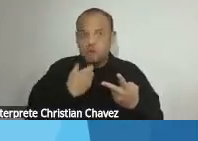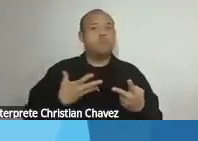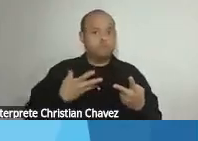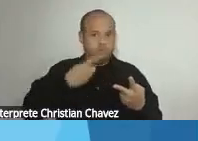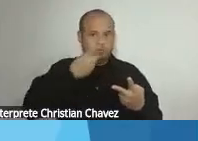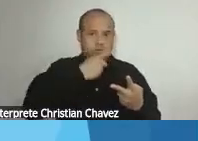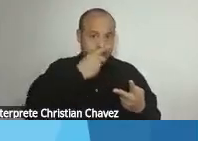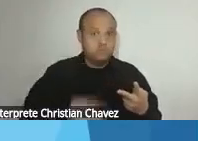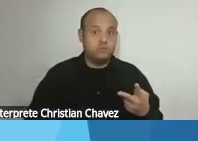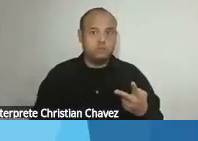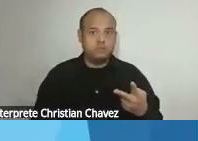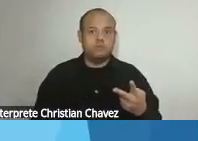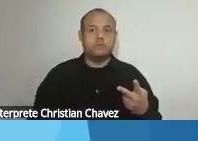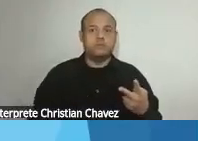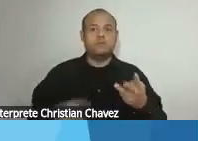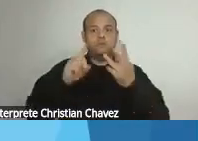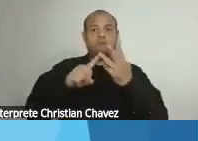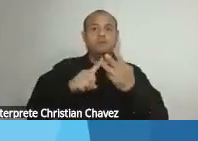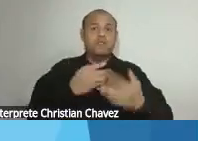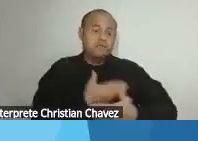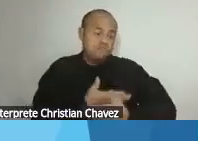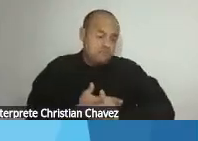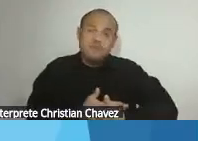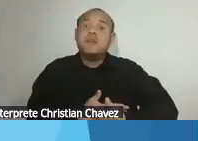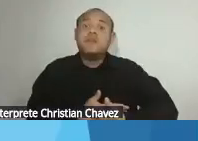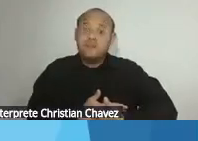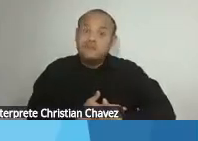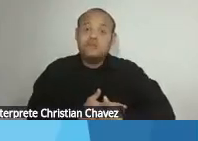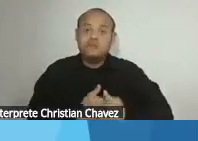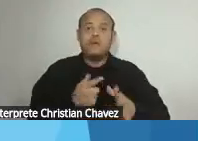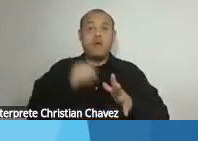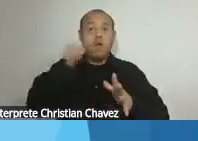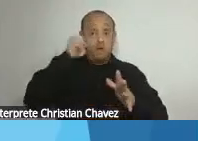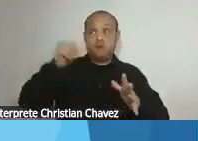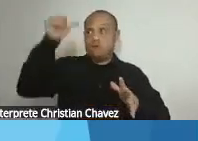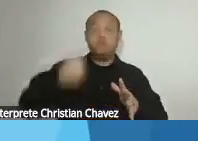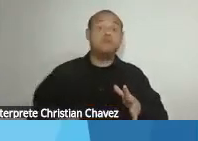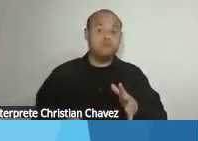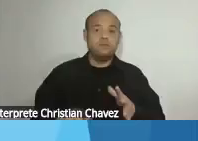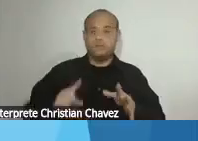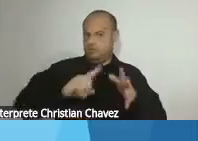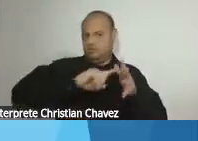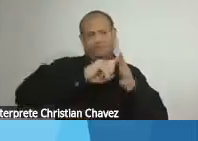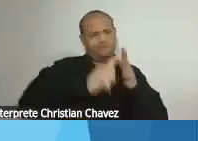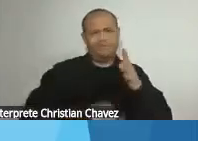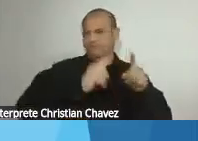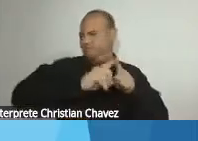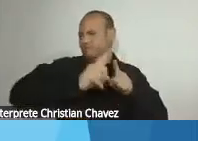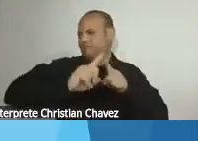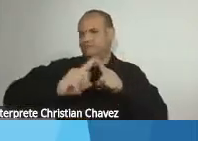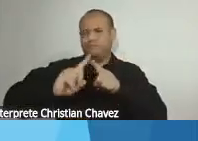en paciente geriátrico, en adultos. Sí, en cualquier etapa de la vida, la